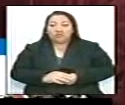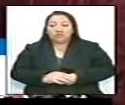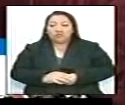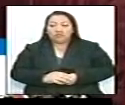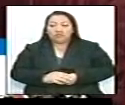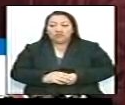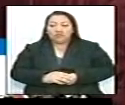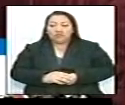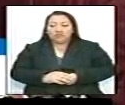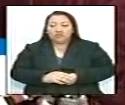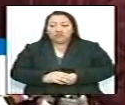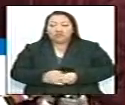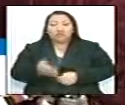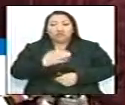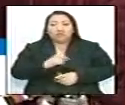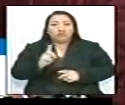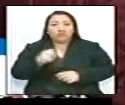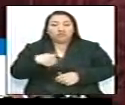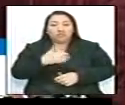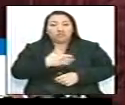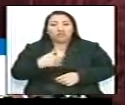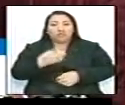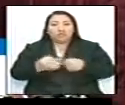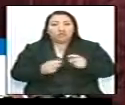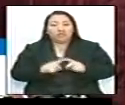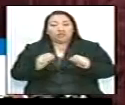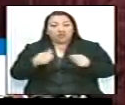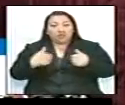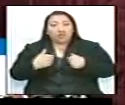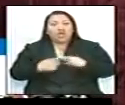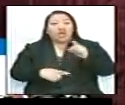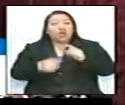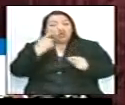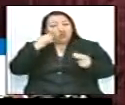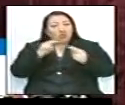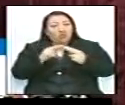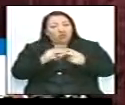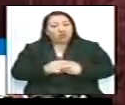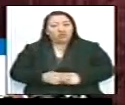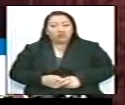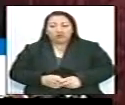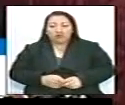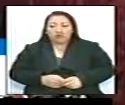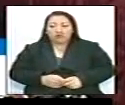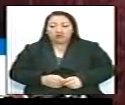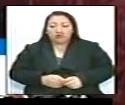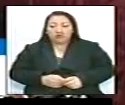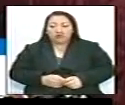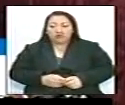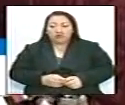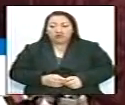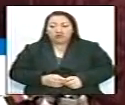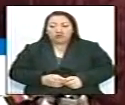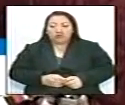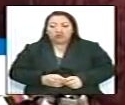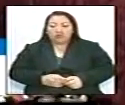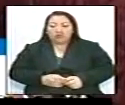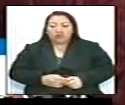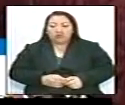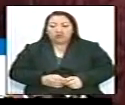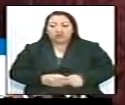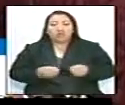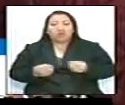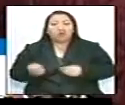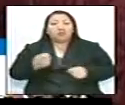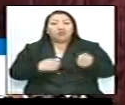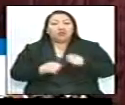estuvo en ese momento presidiendo el jurado, pero si tiene algún conocimiento de cómo se manejaron los plazos en el escenario